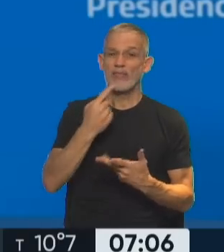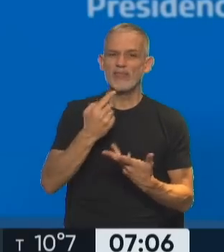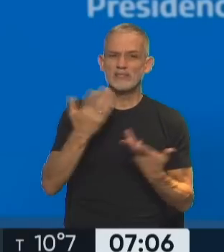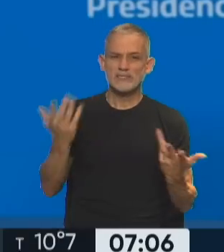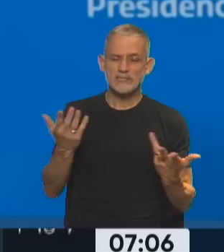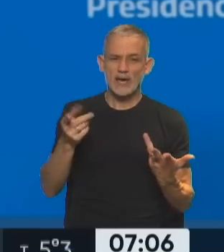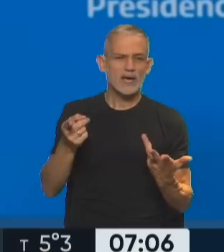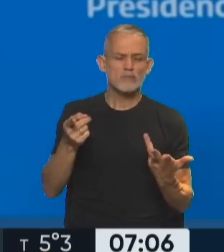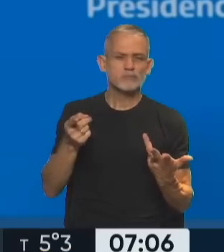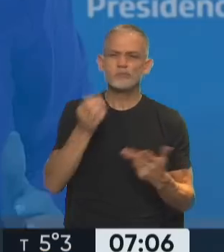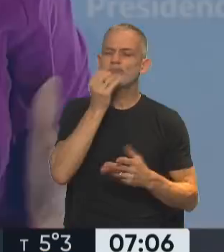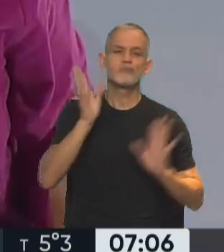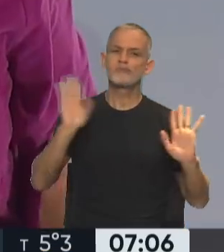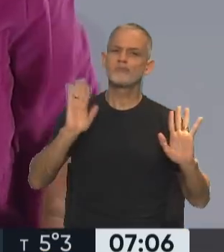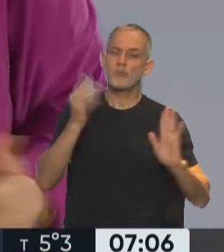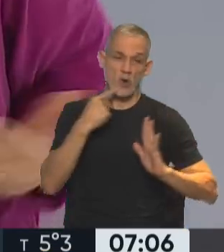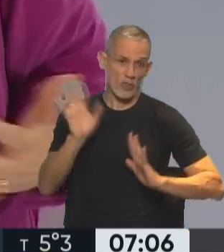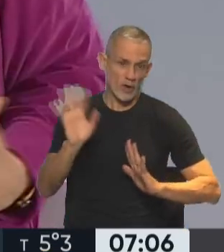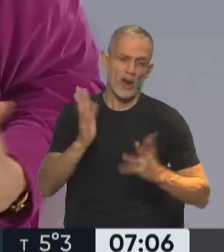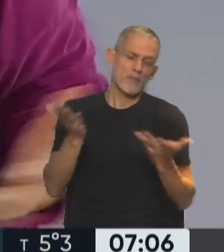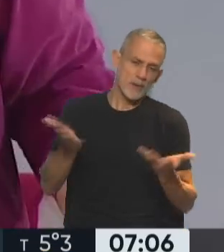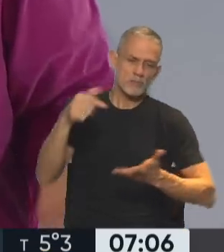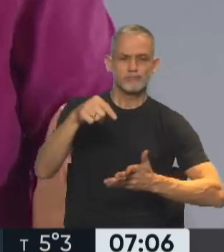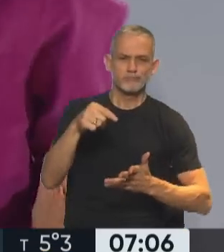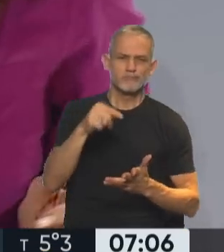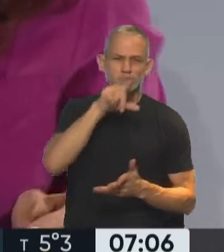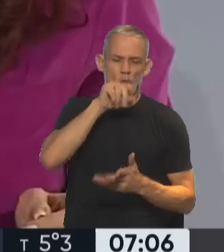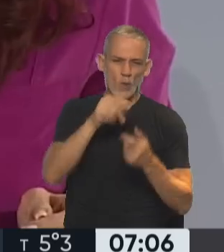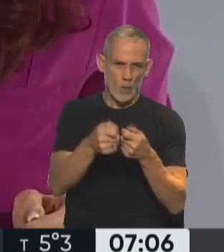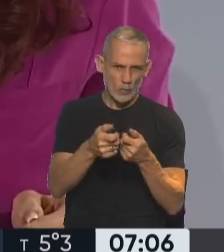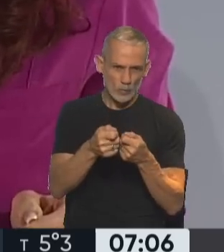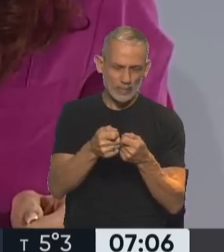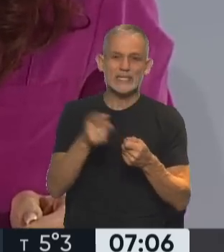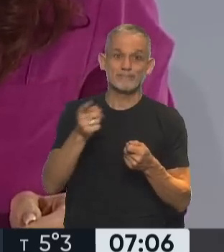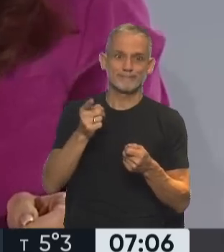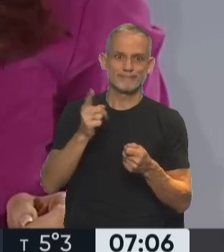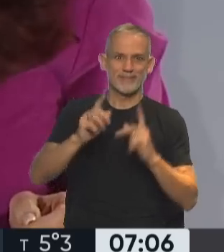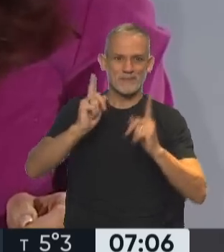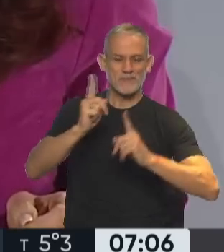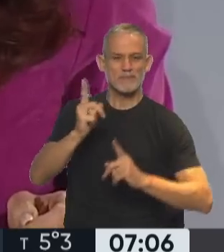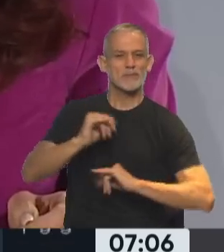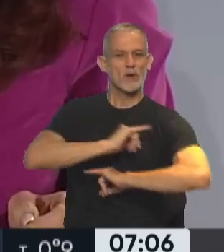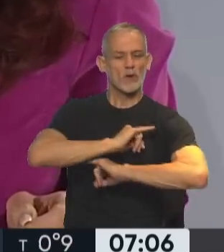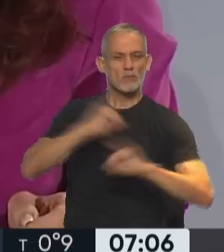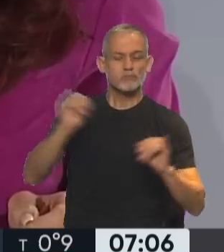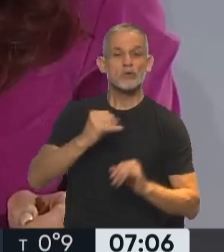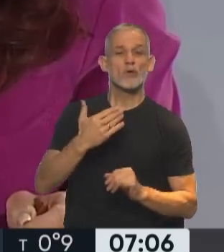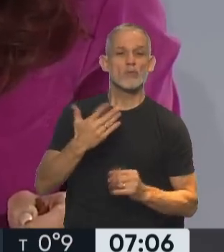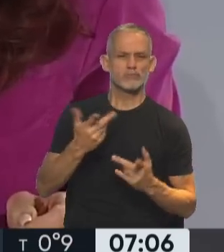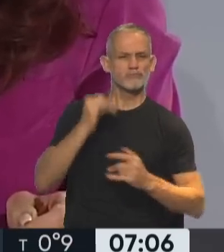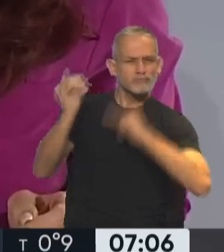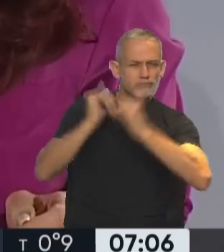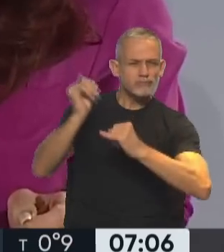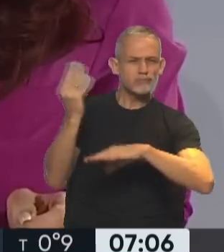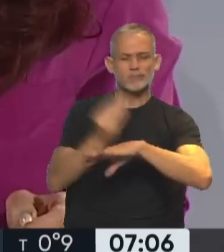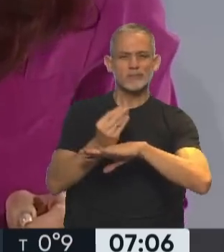hecho declaraciones tras la designación formal, pero que a través de la red social Twitter fue la vocera del gobierno, la portavoz